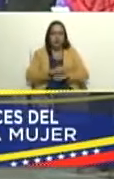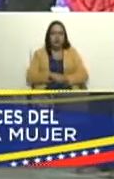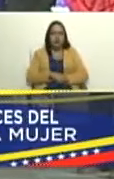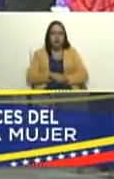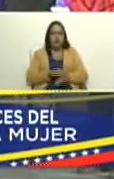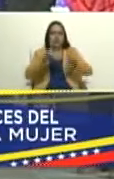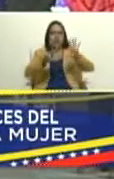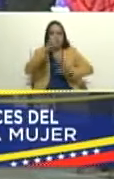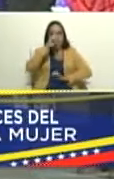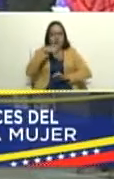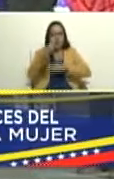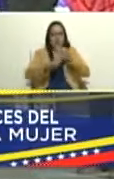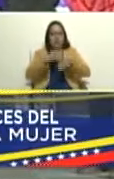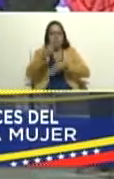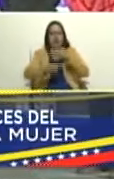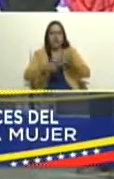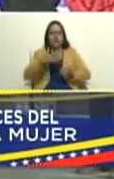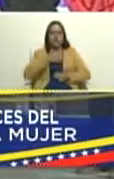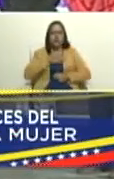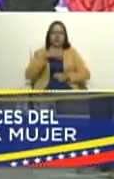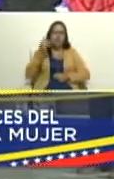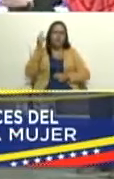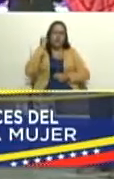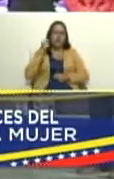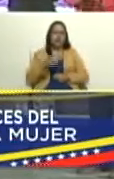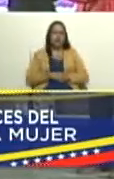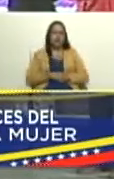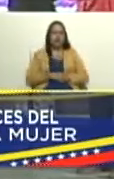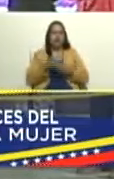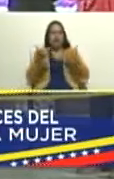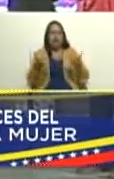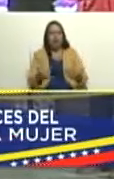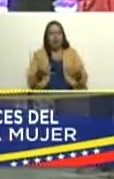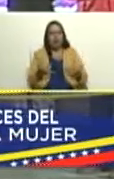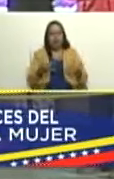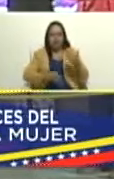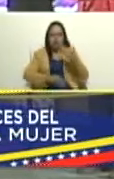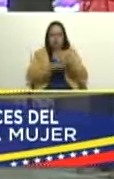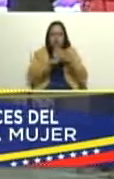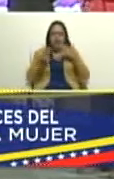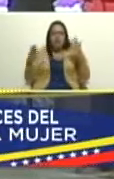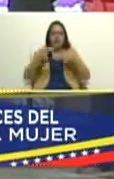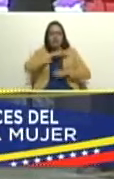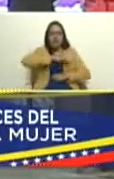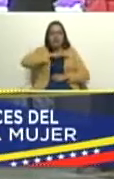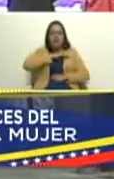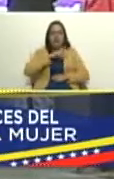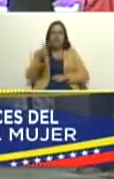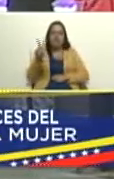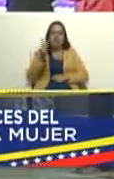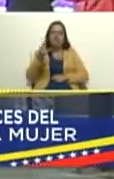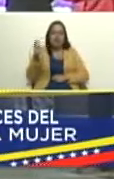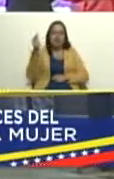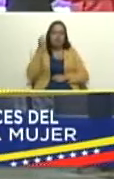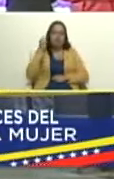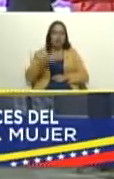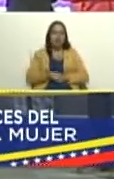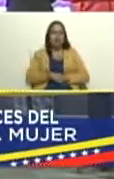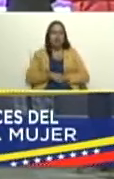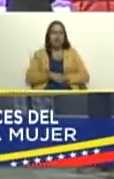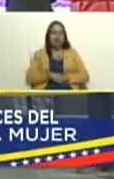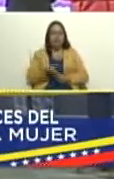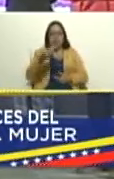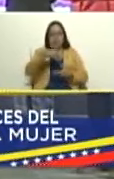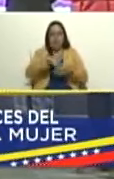7 años creamos Soy Mujer. Ahora vamos por una gran misión, Venezuela Mujer. Y dentro de la